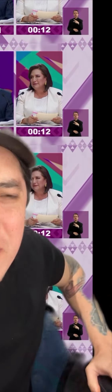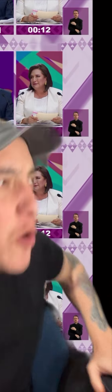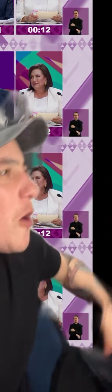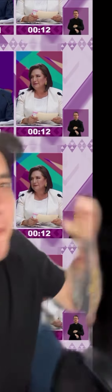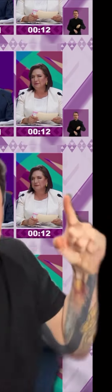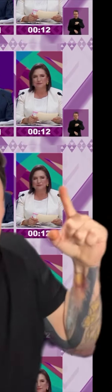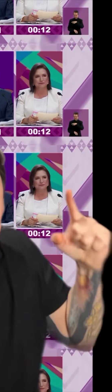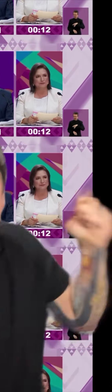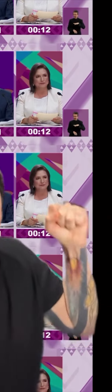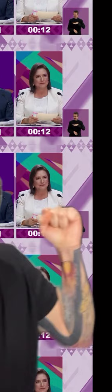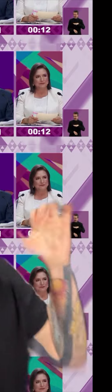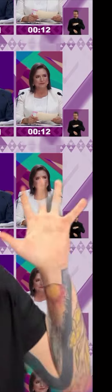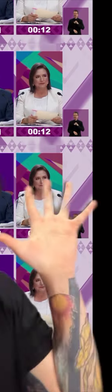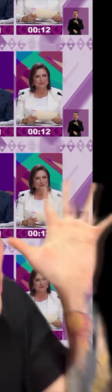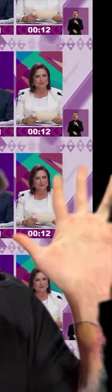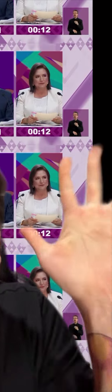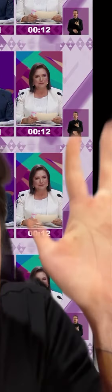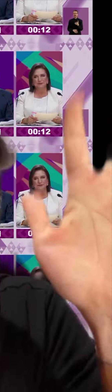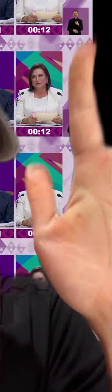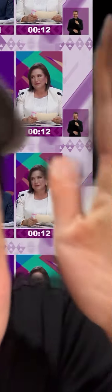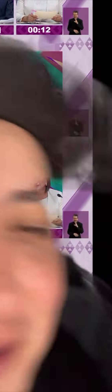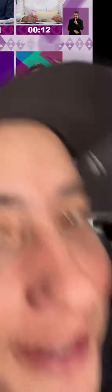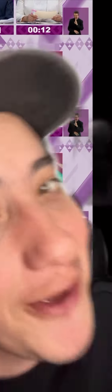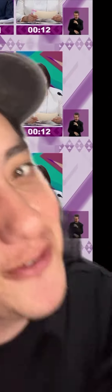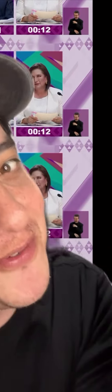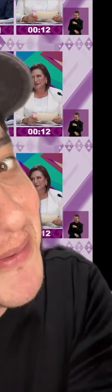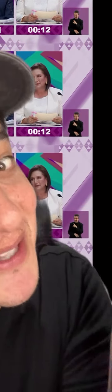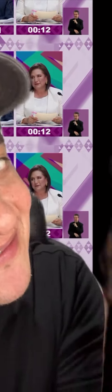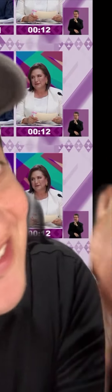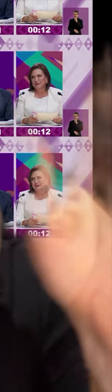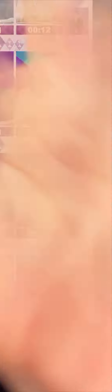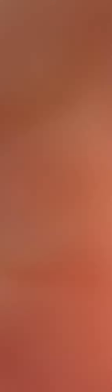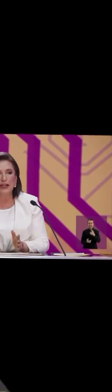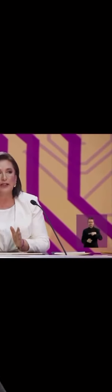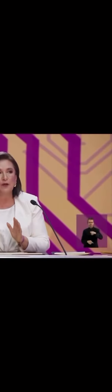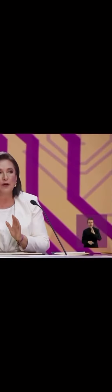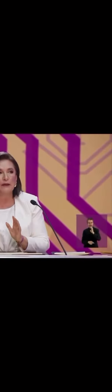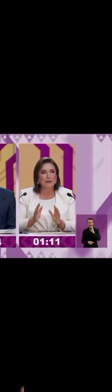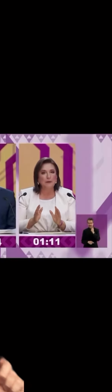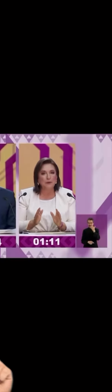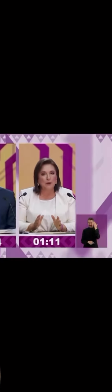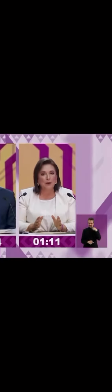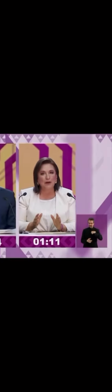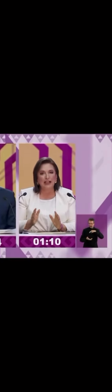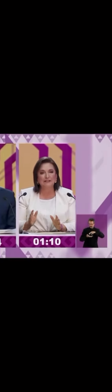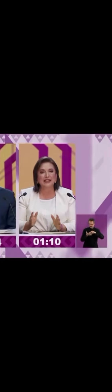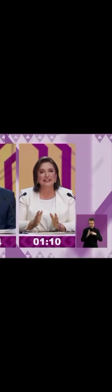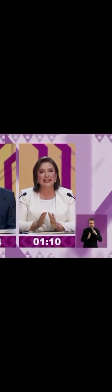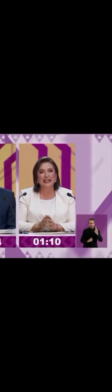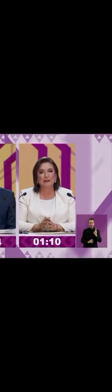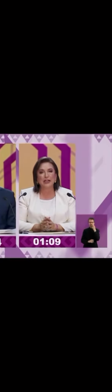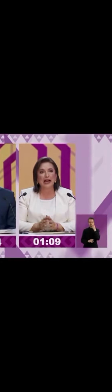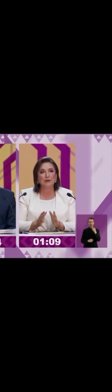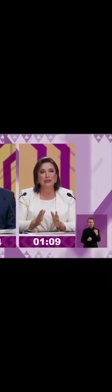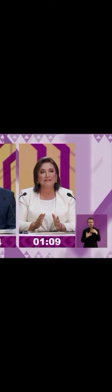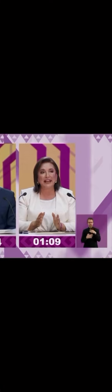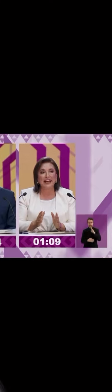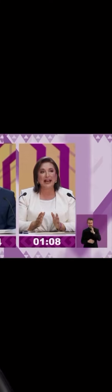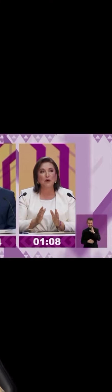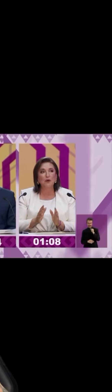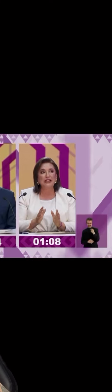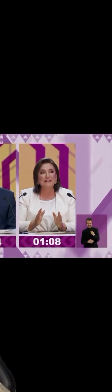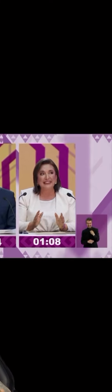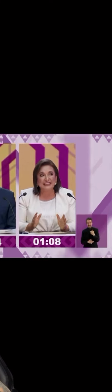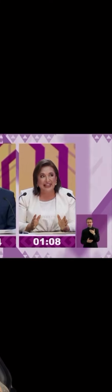video conmigo? Pues vamos, para allá, vamos con los videos, con el video, los fragmentos, vamos. Por lo tanto, propongo, a diferencia de Claudia, una